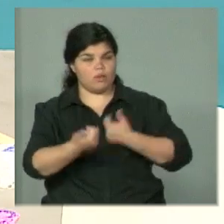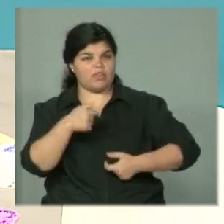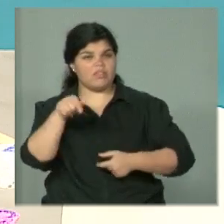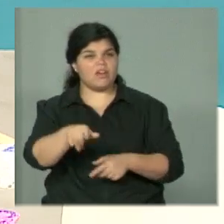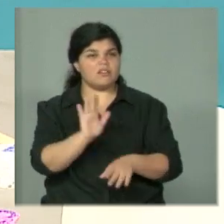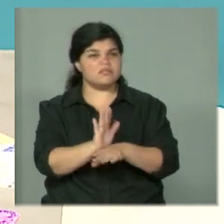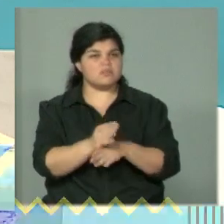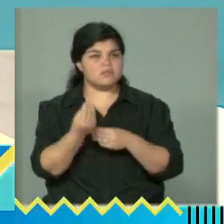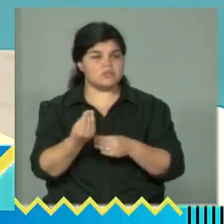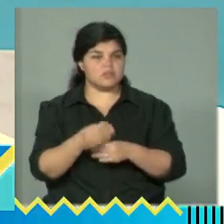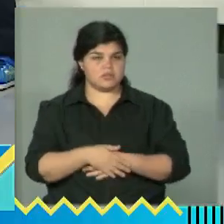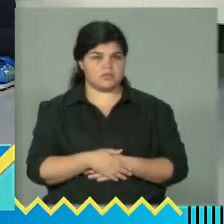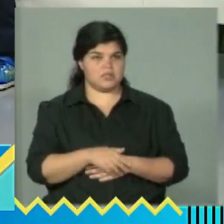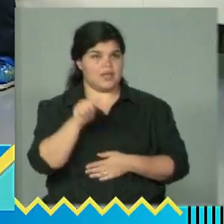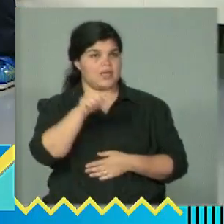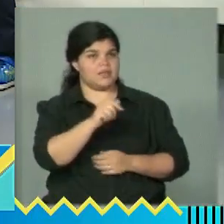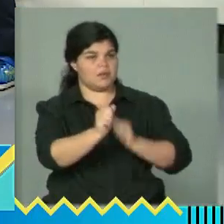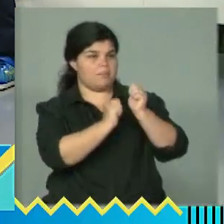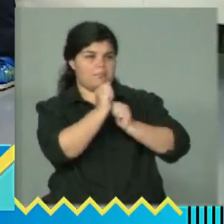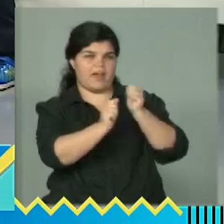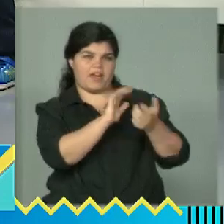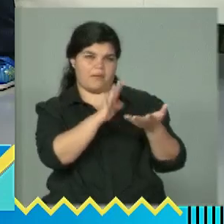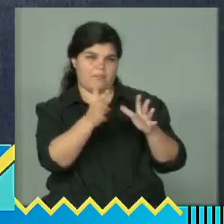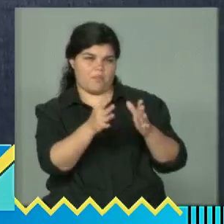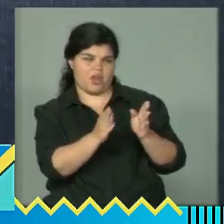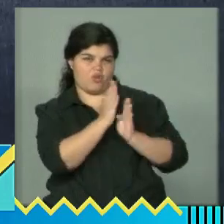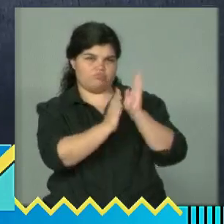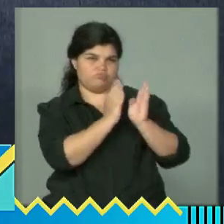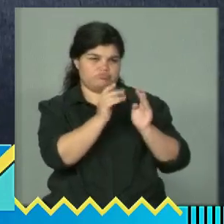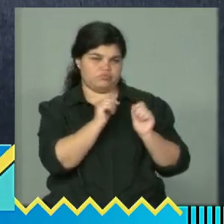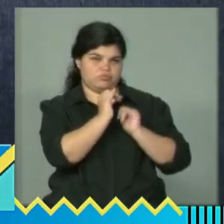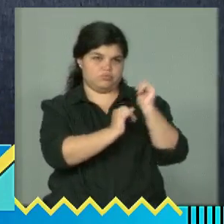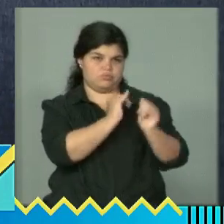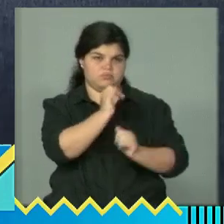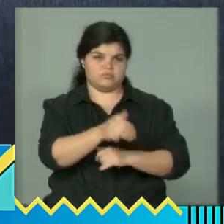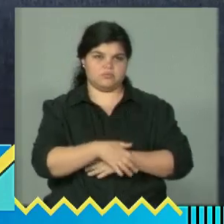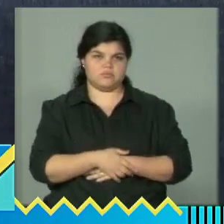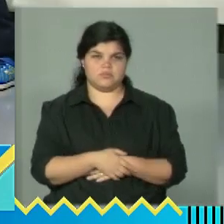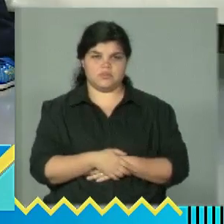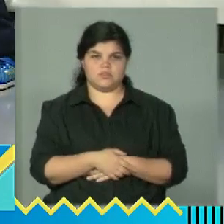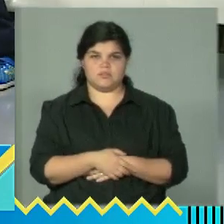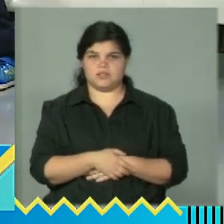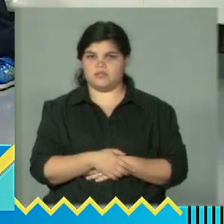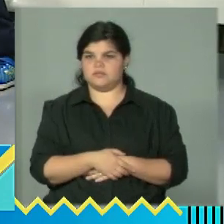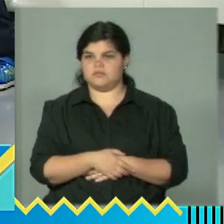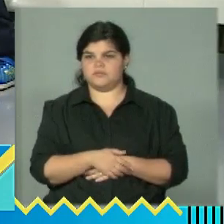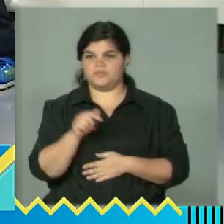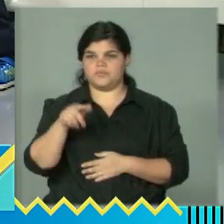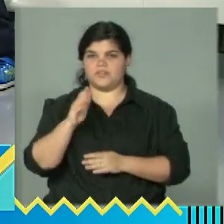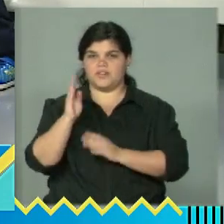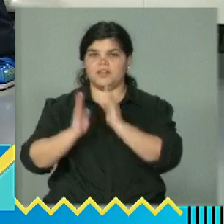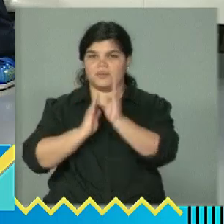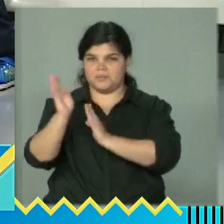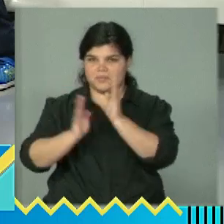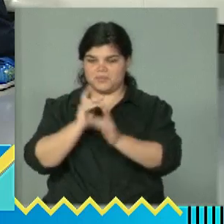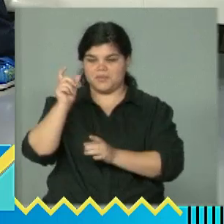sí. Esa más o menos es la máquina, para dar una idea de cómo es la máquina. Bien. La máquina es así. La gente que